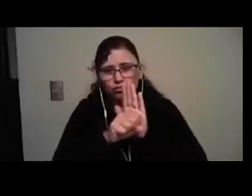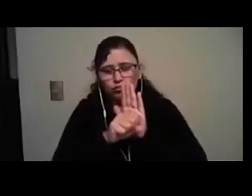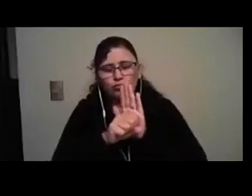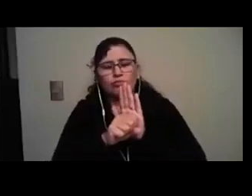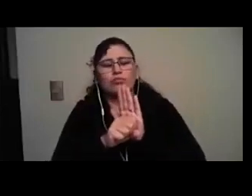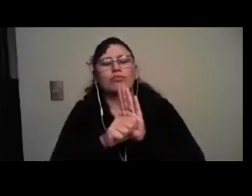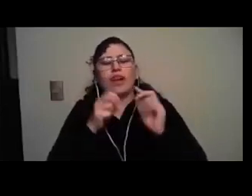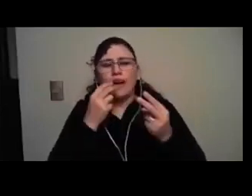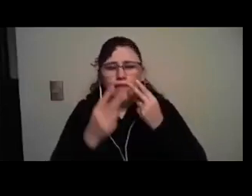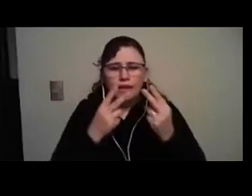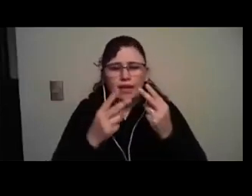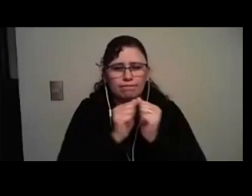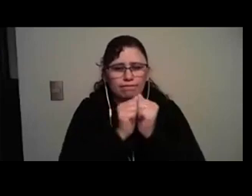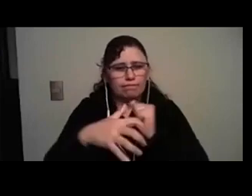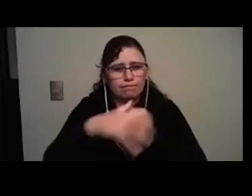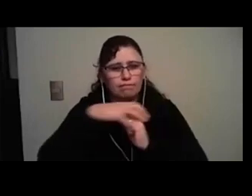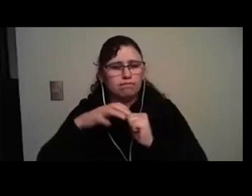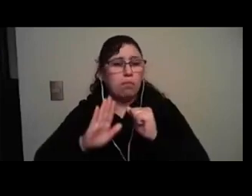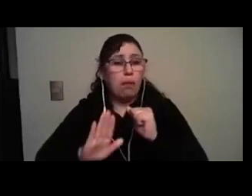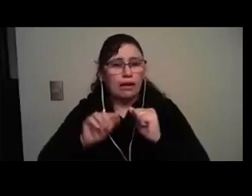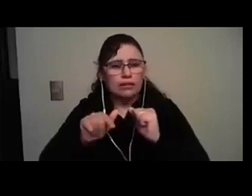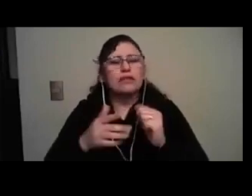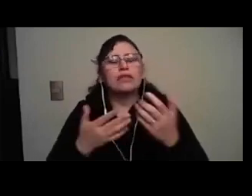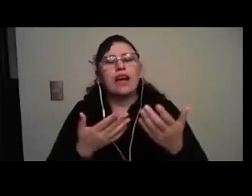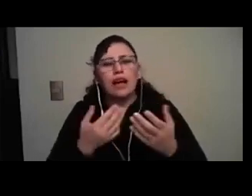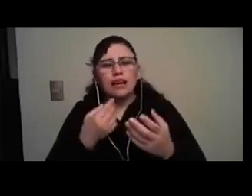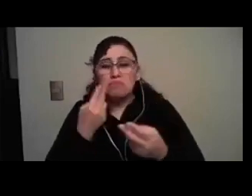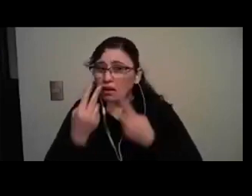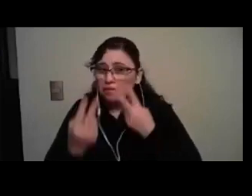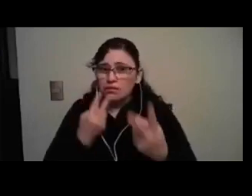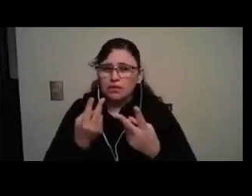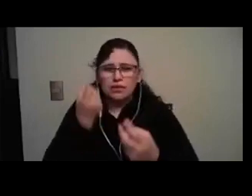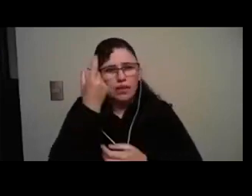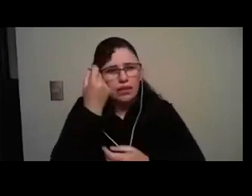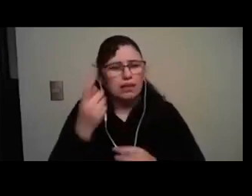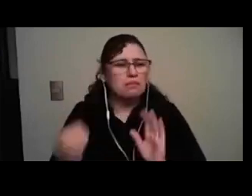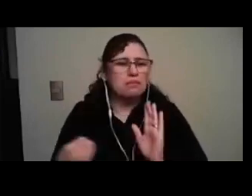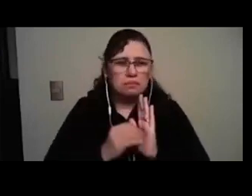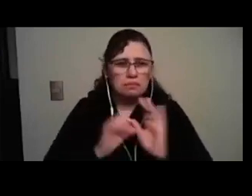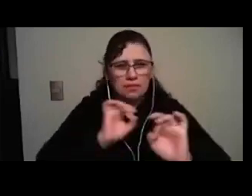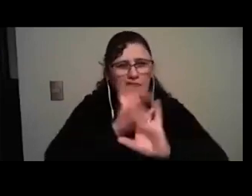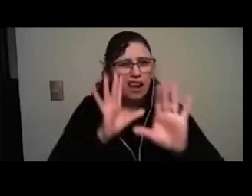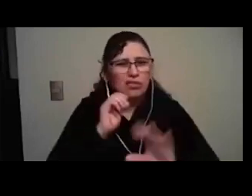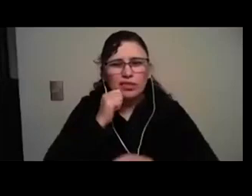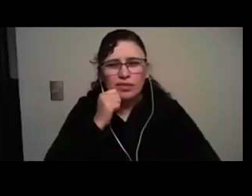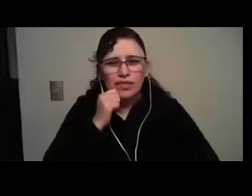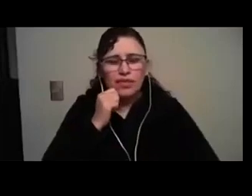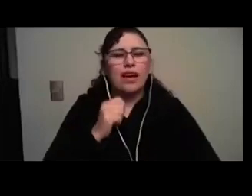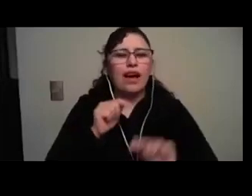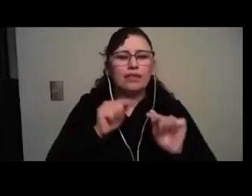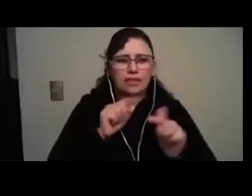cerebral para que ustedes puedan ir entendiendo de qué se trata, ¿ya? Puedan